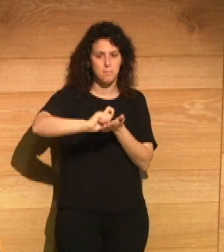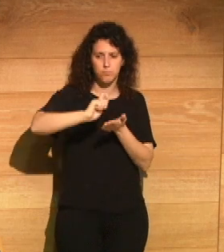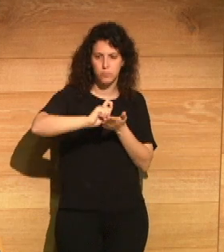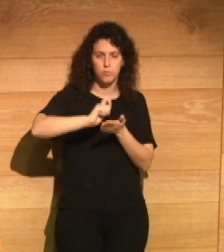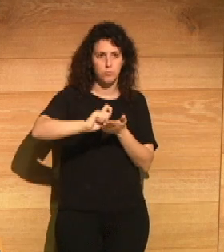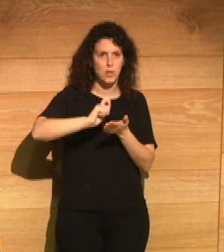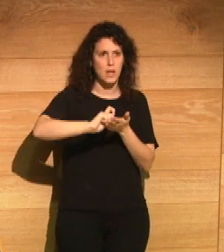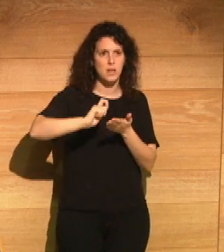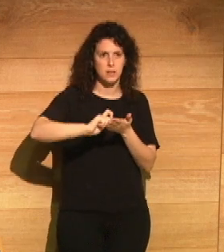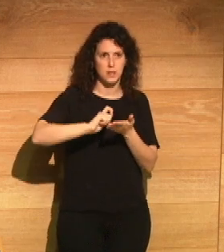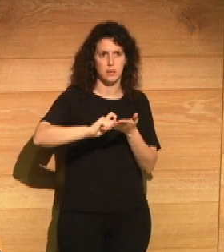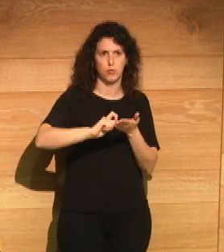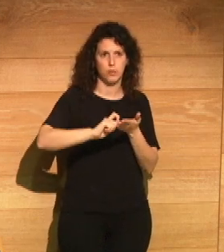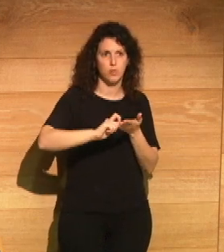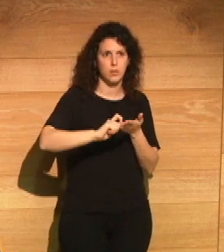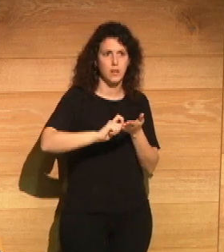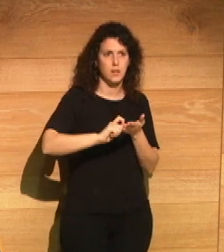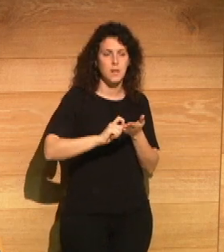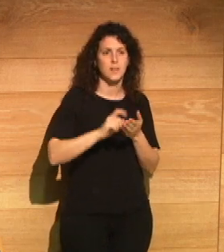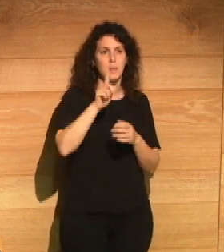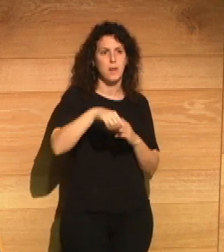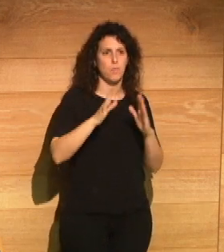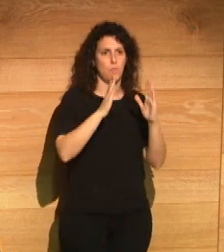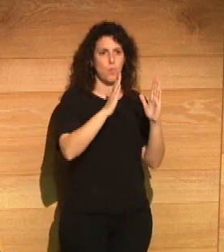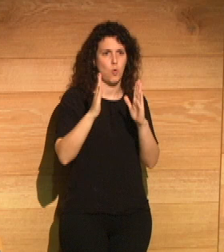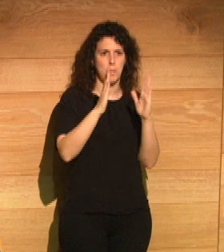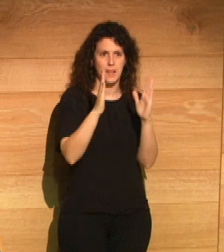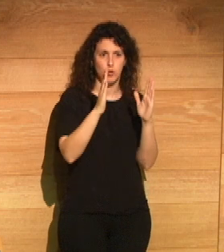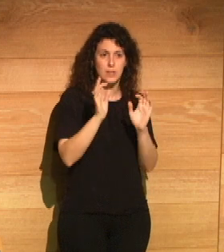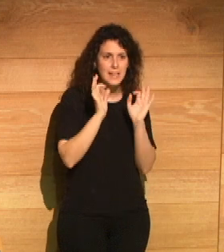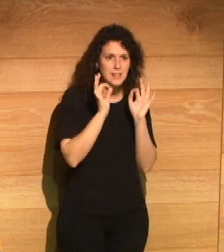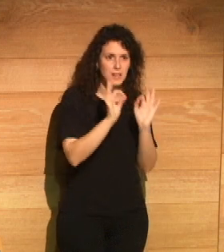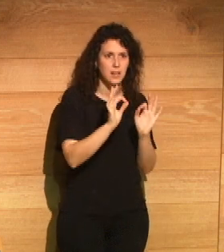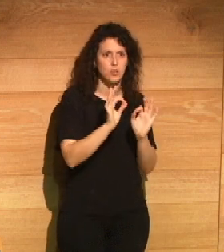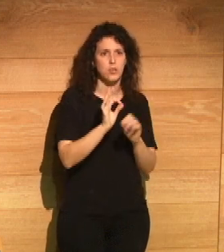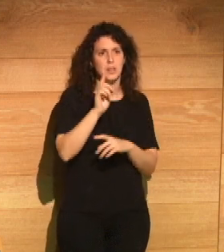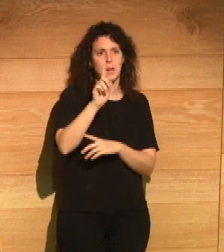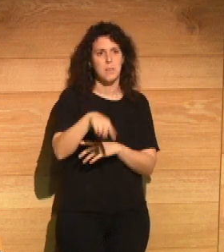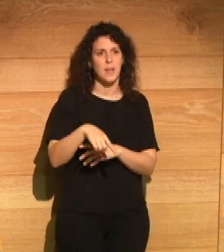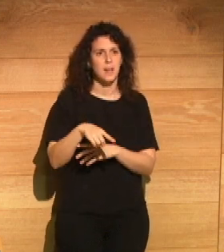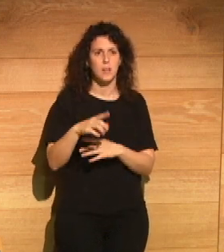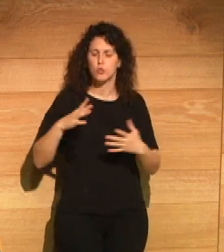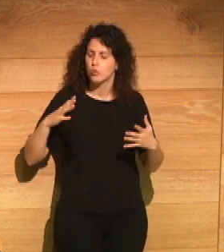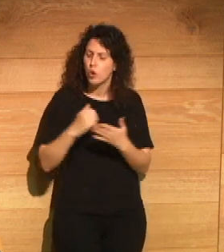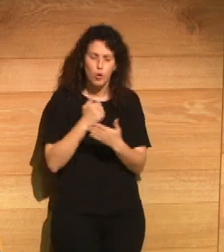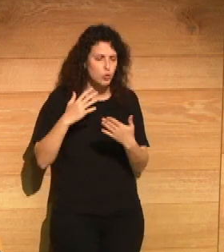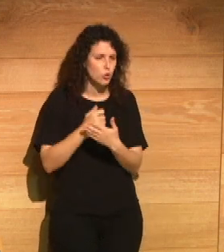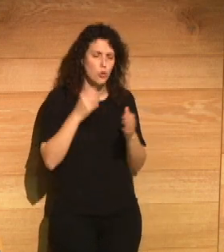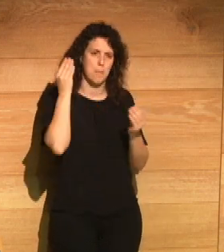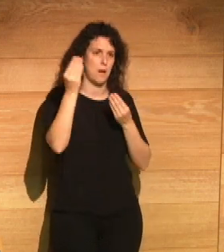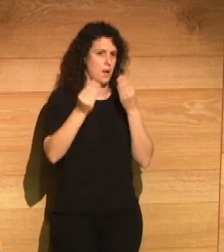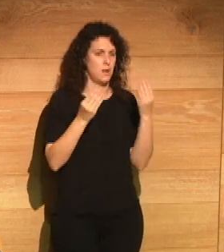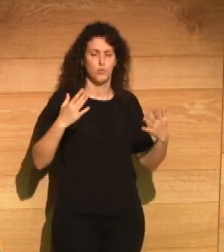libreta, tengo la cronología exacta, tengo la genealogía, tengo todo súper